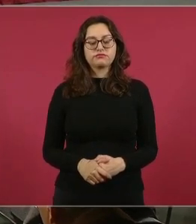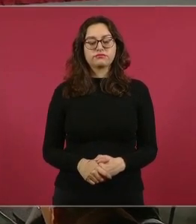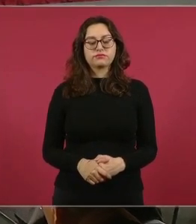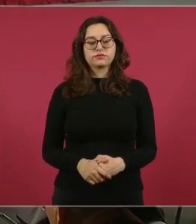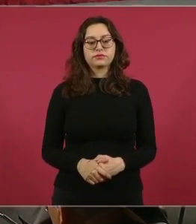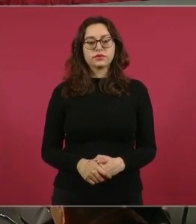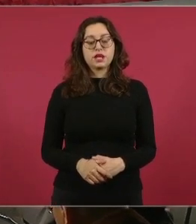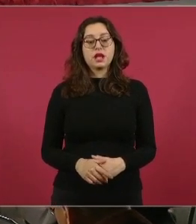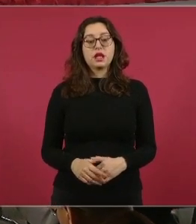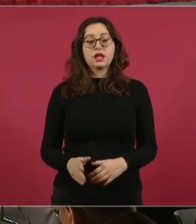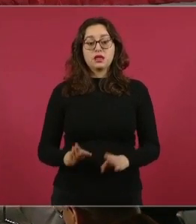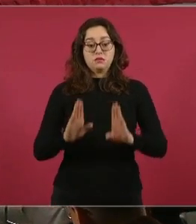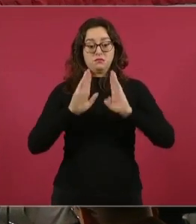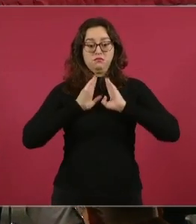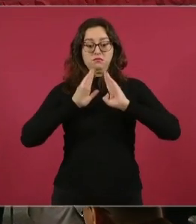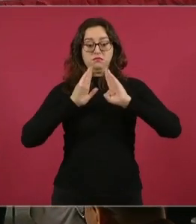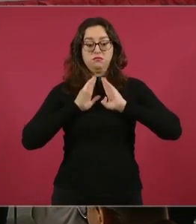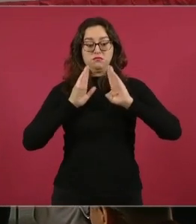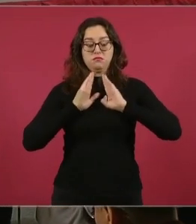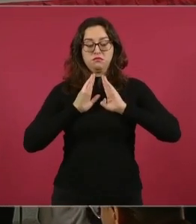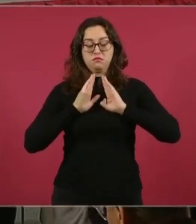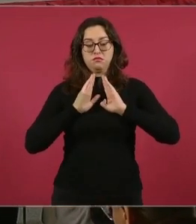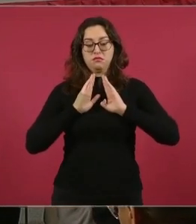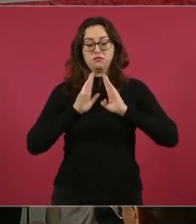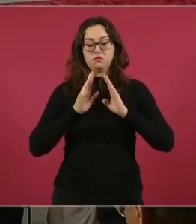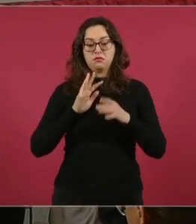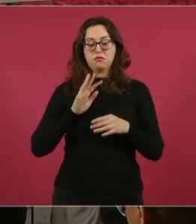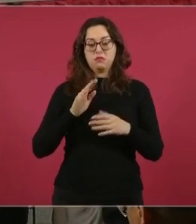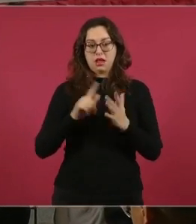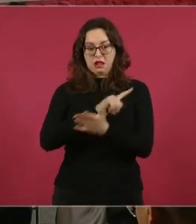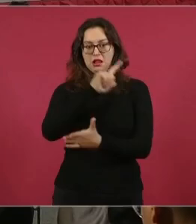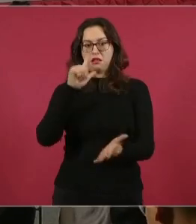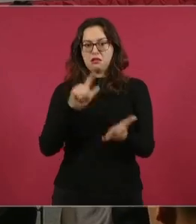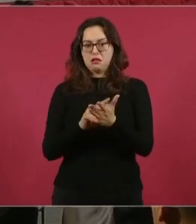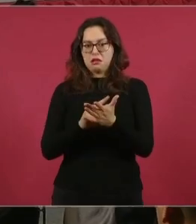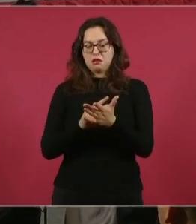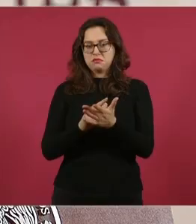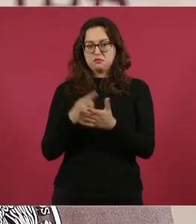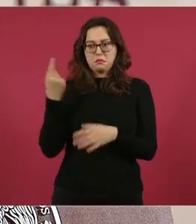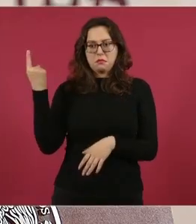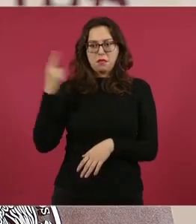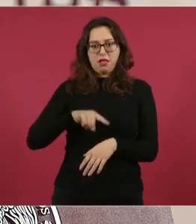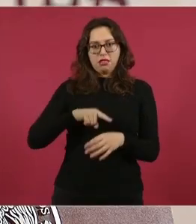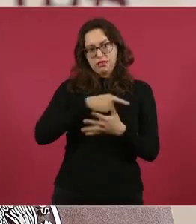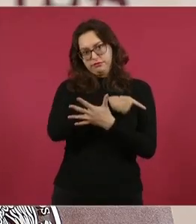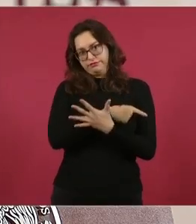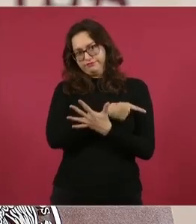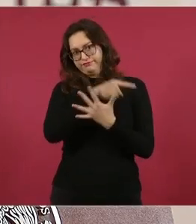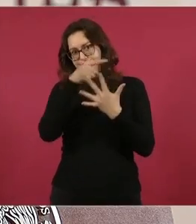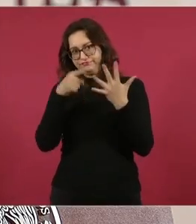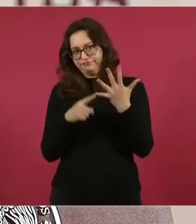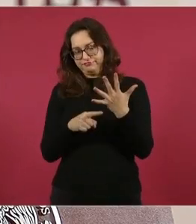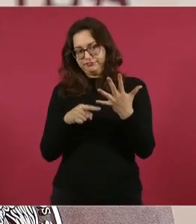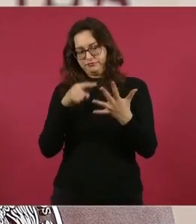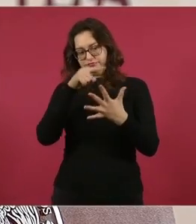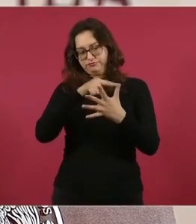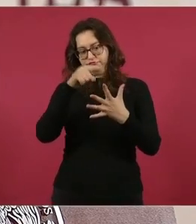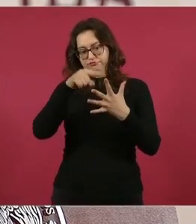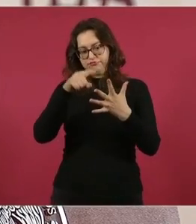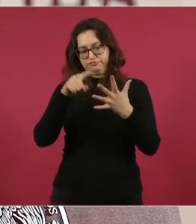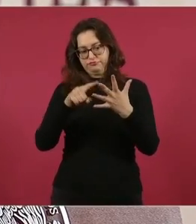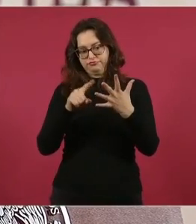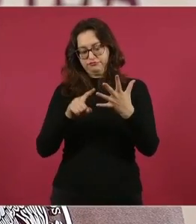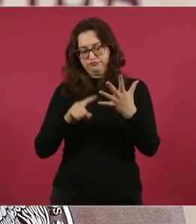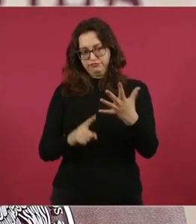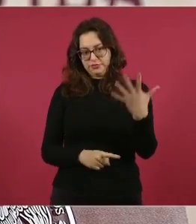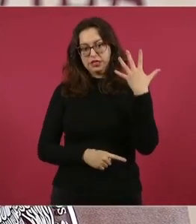Aérea nos establece 5 misiones generales. Y de estas misiones, la cuarta, que es